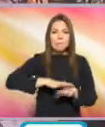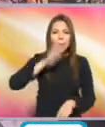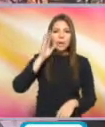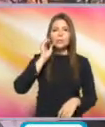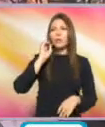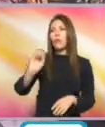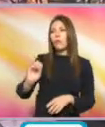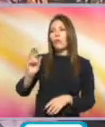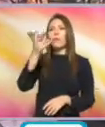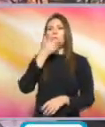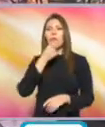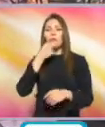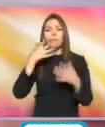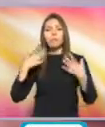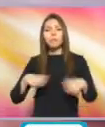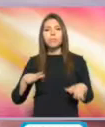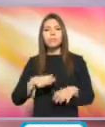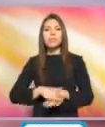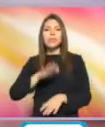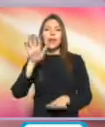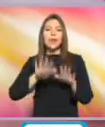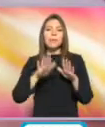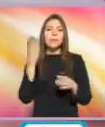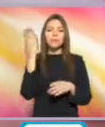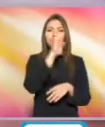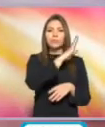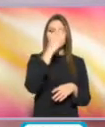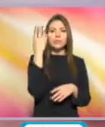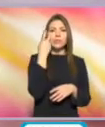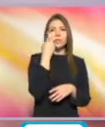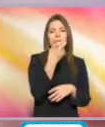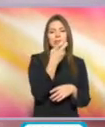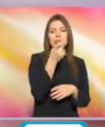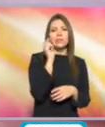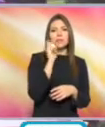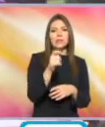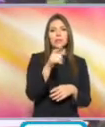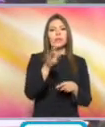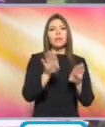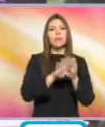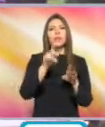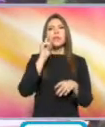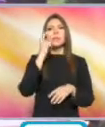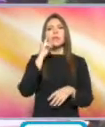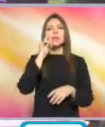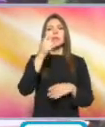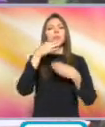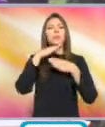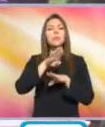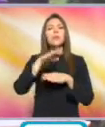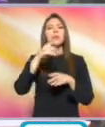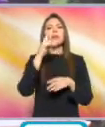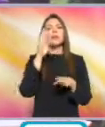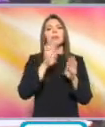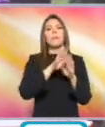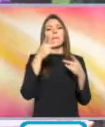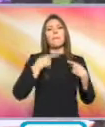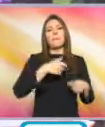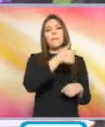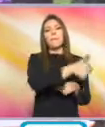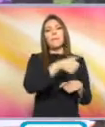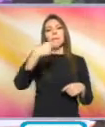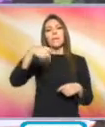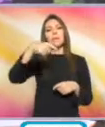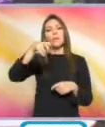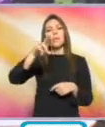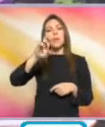poquito con lo que ya hemos hablado en algún momento y que podremos repetir, que es la teoría queer. Y esto tiene que ver cómo se expresa el género, más allá de que